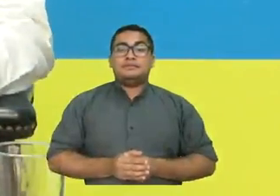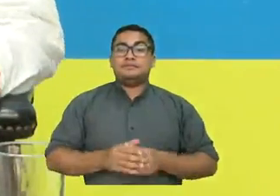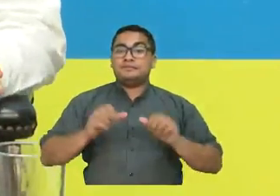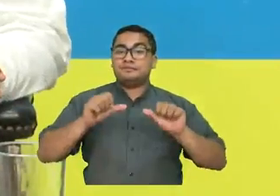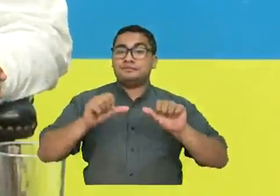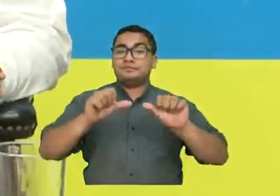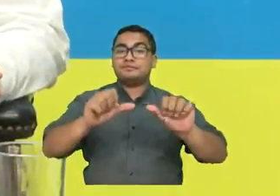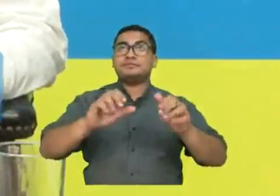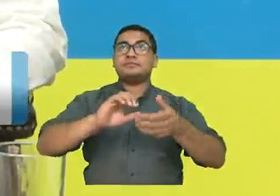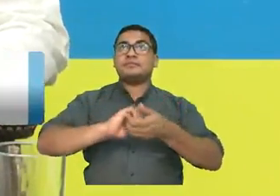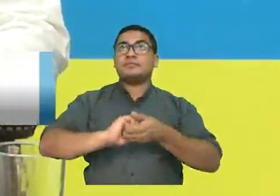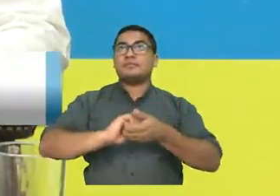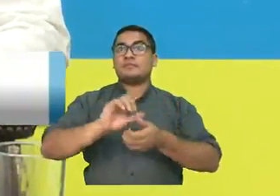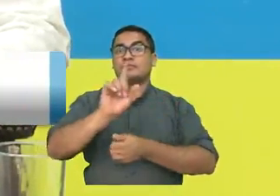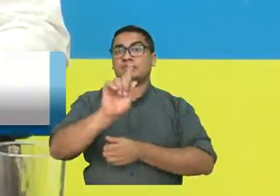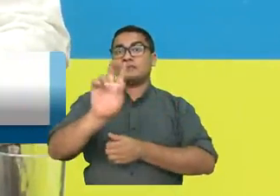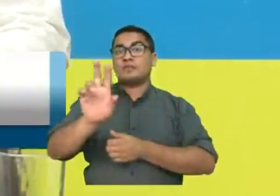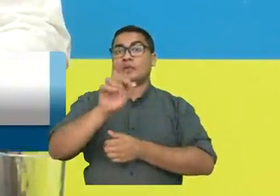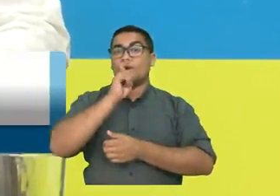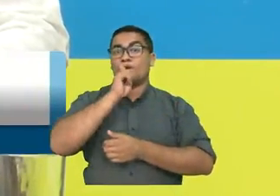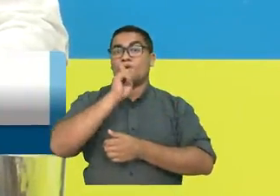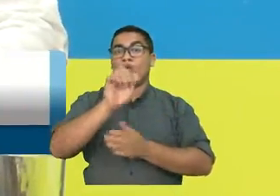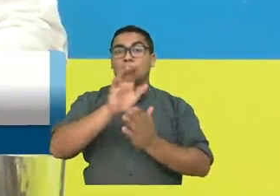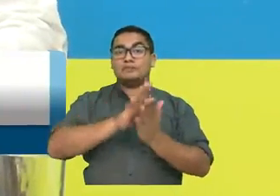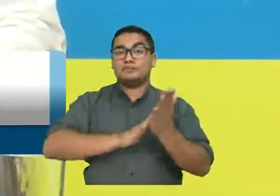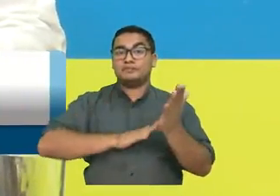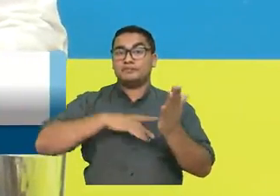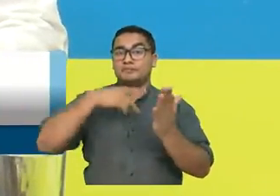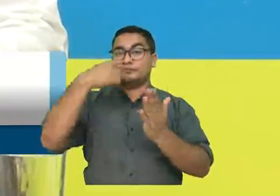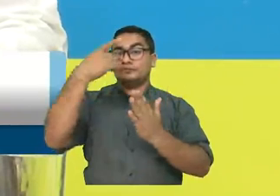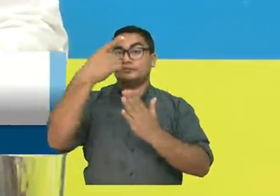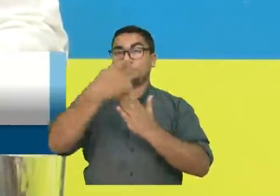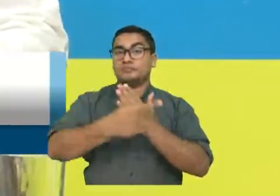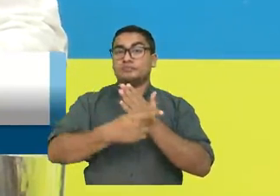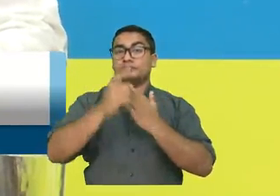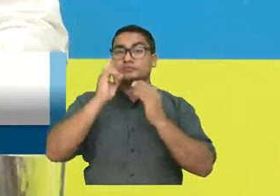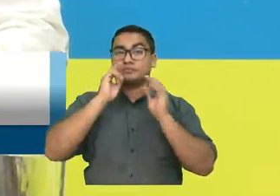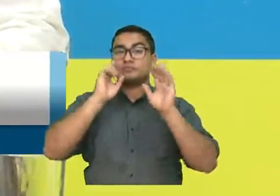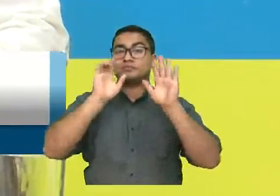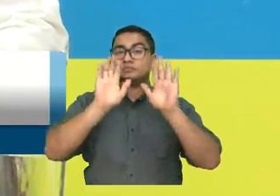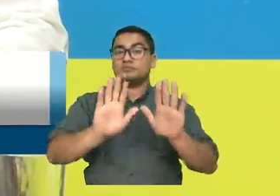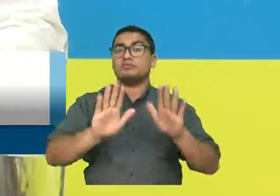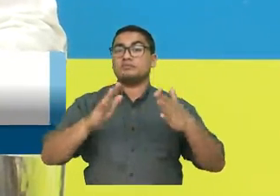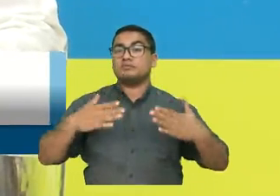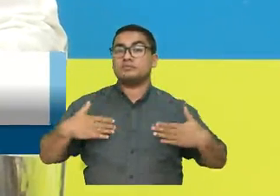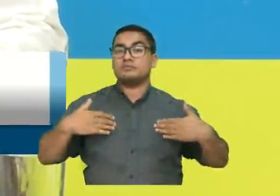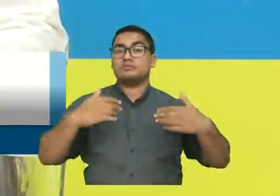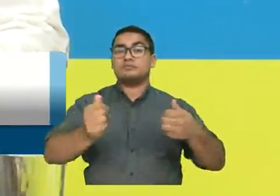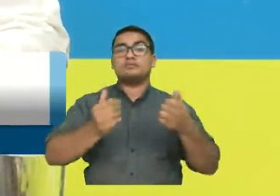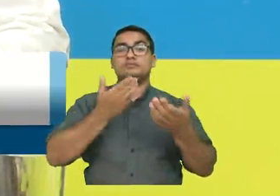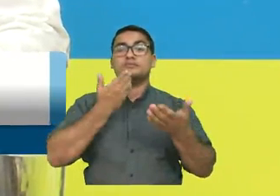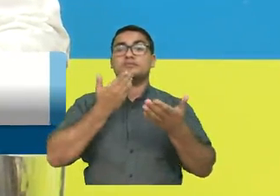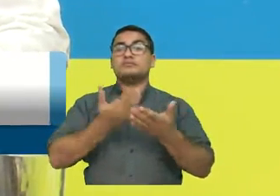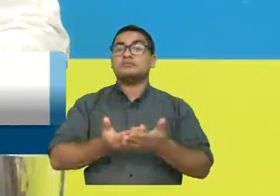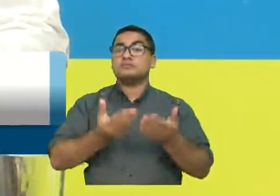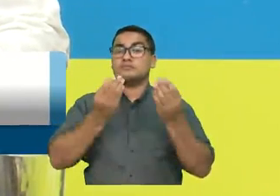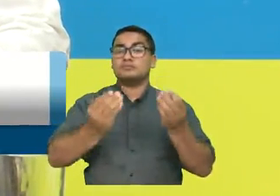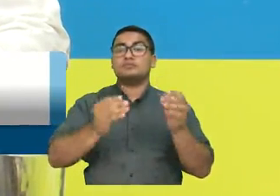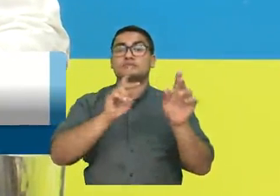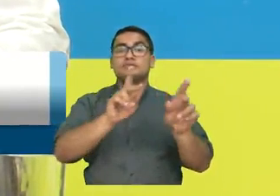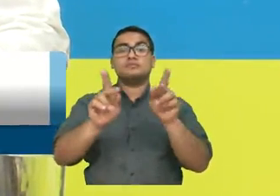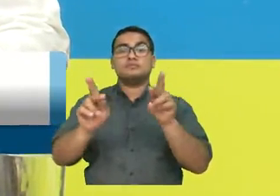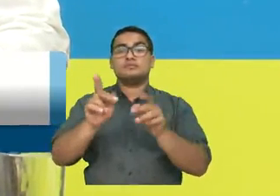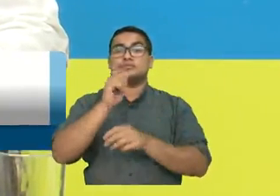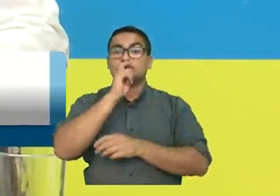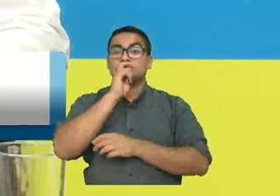Estamos de regreso, amigos televidentes, en su gustado programa Prevenir es Salud. Gracias a todas las personas que nos sintonizan a través de Facebook.